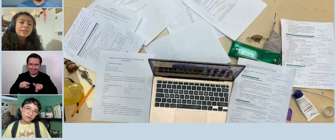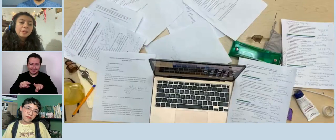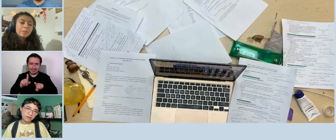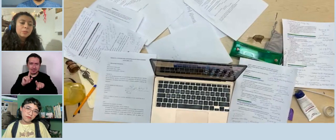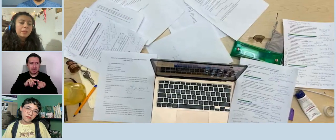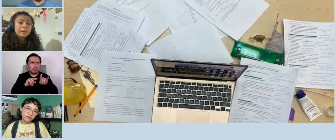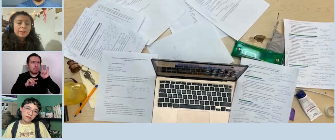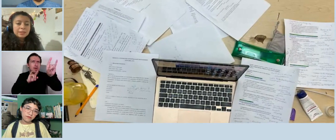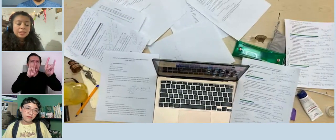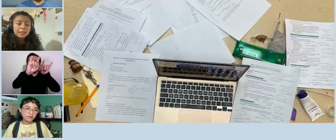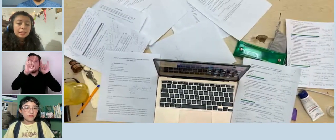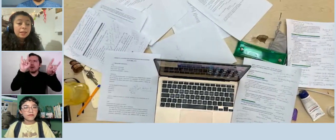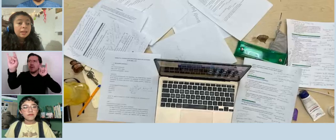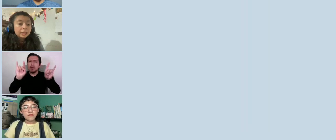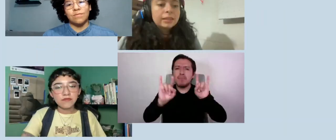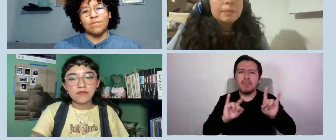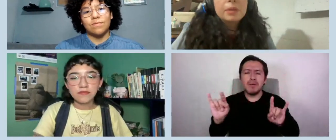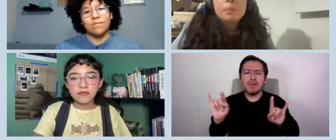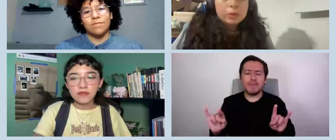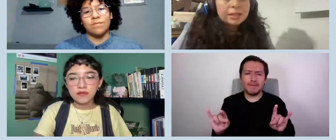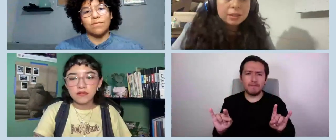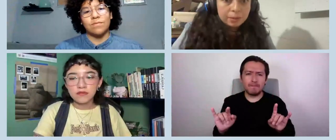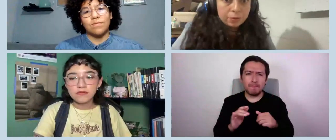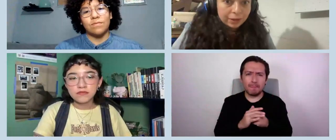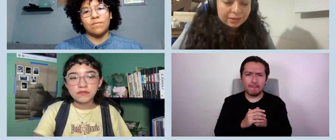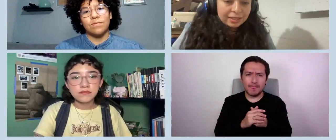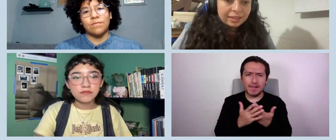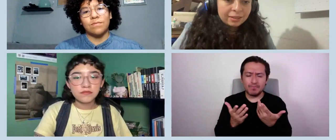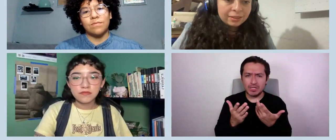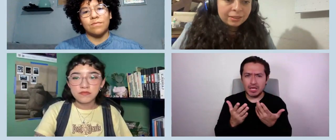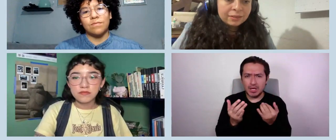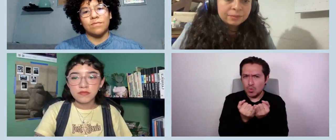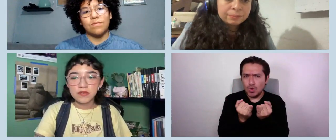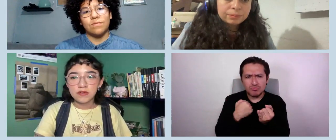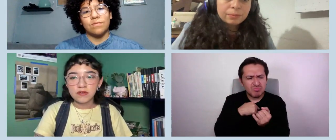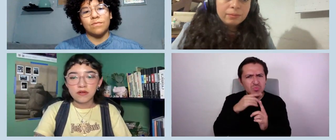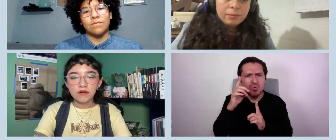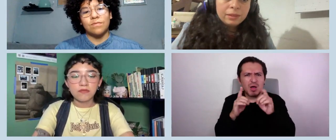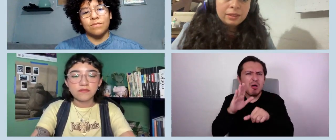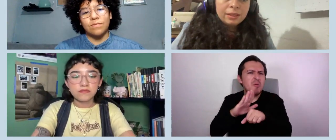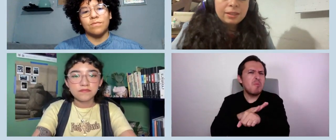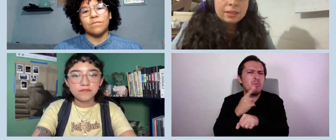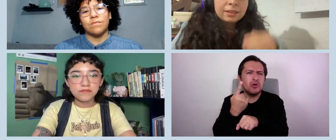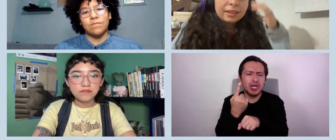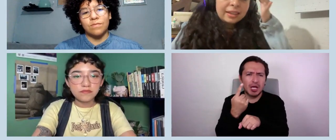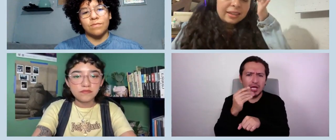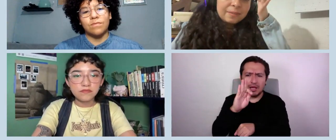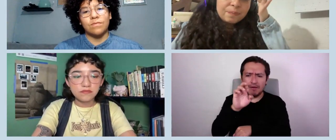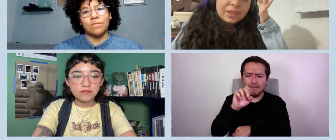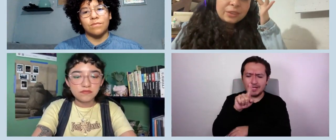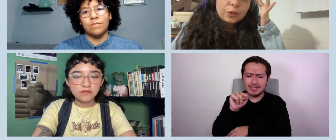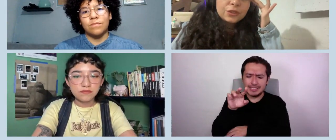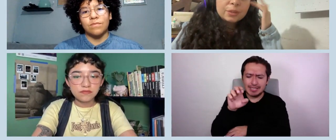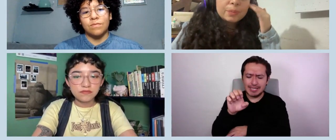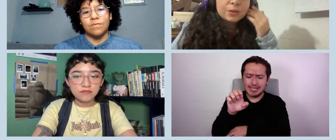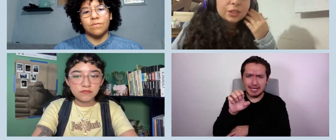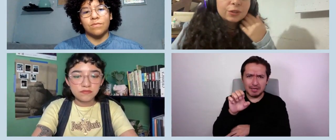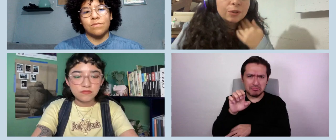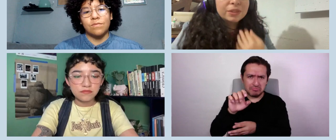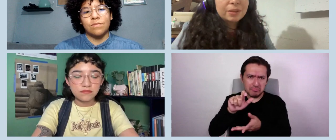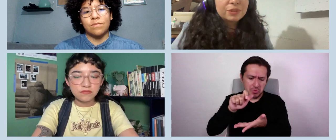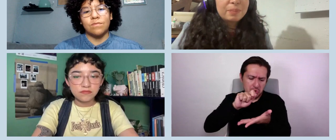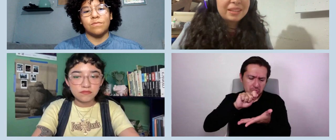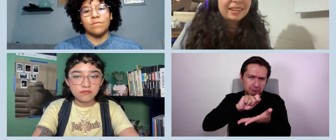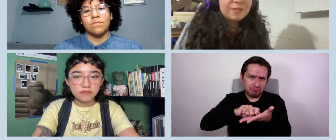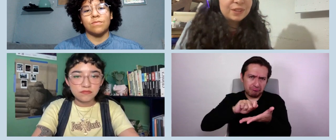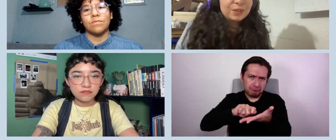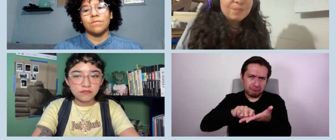lo que deseábamos para el fan cine y también por qué escribir un fan cine e en todo este proceso